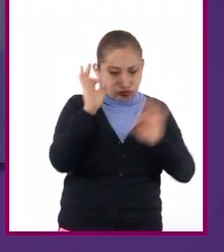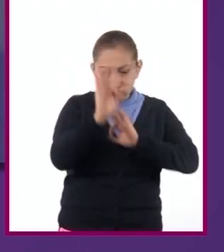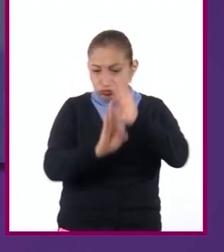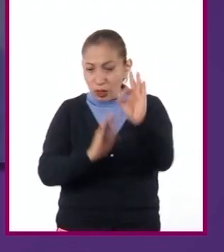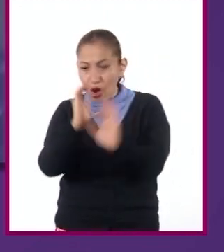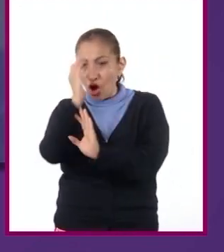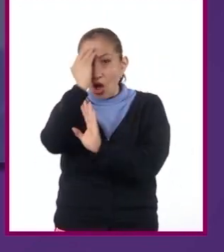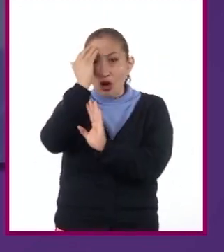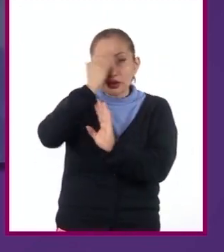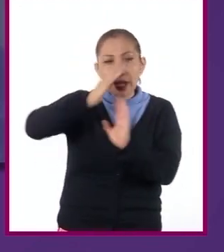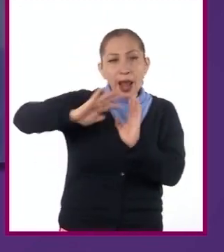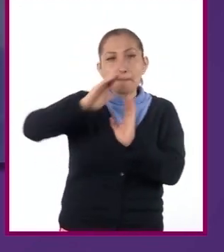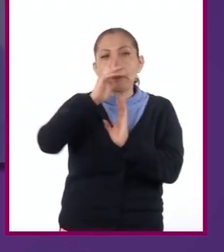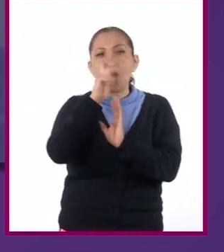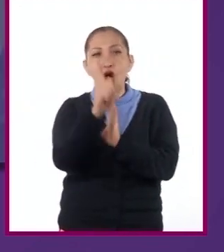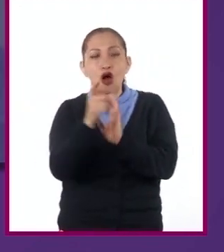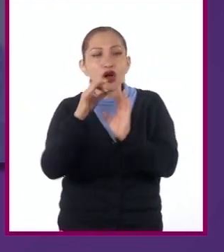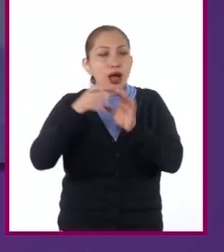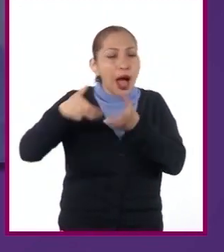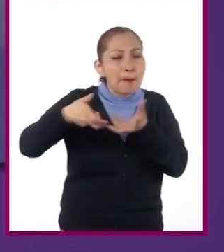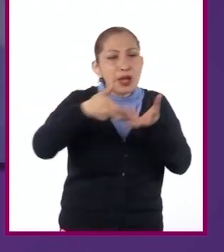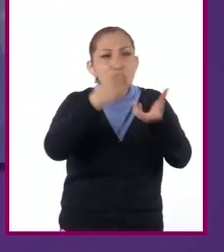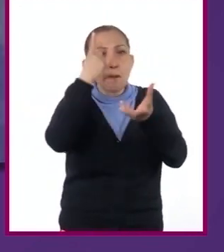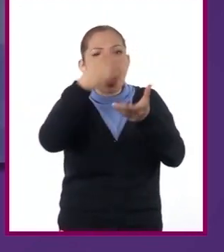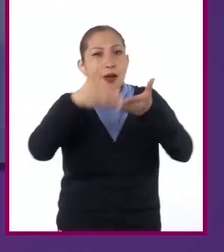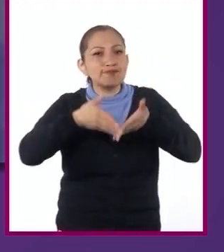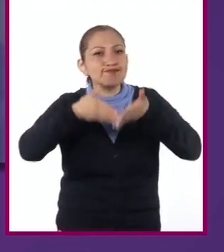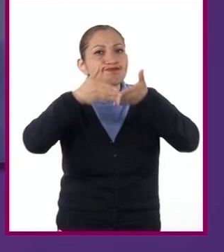el conocimiento de las mejores rutas marítimas.